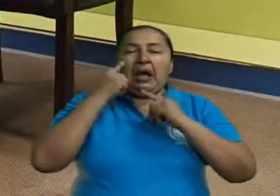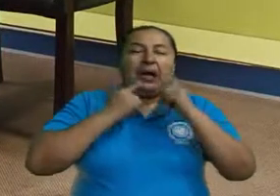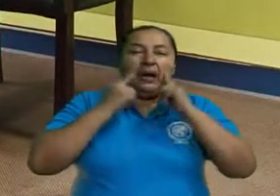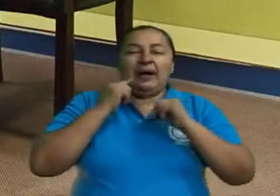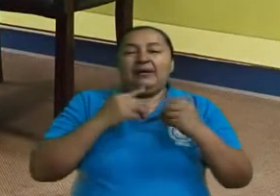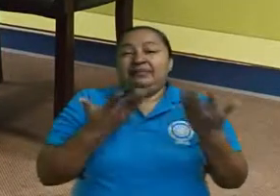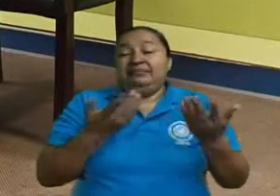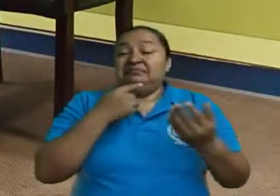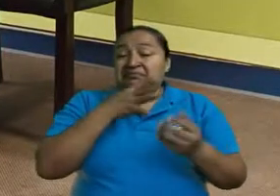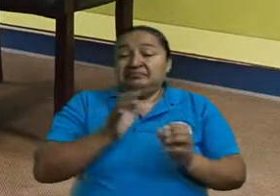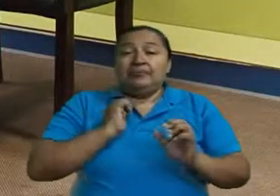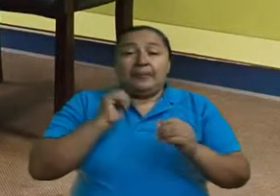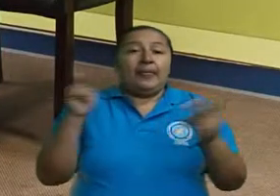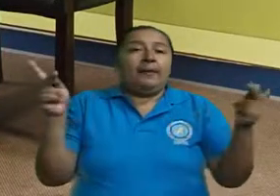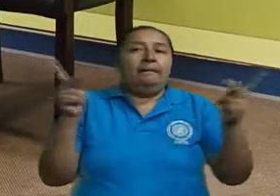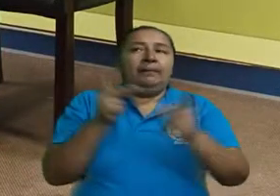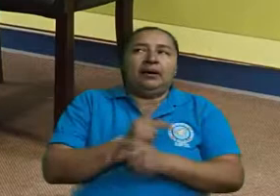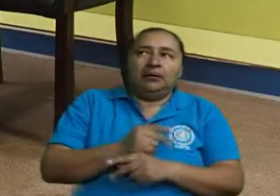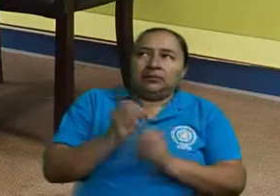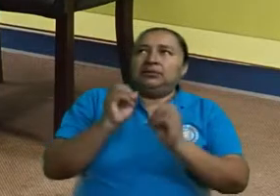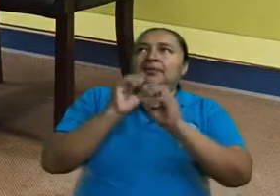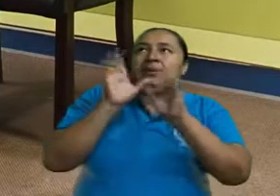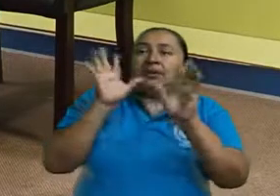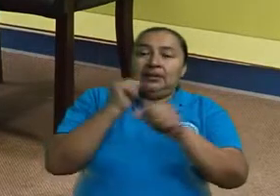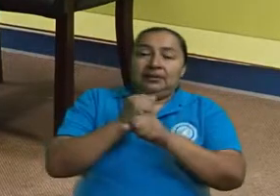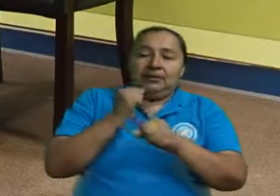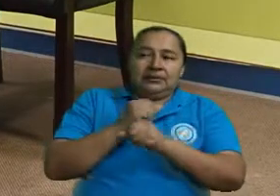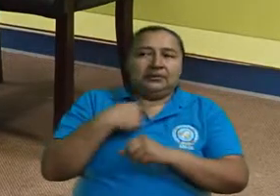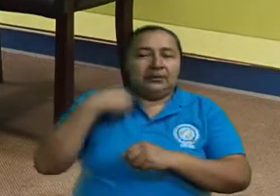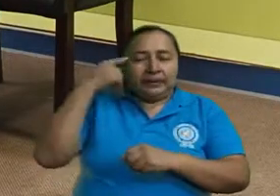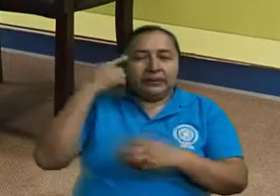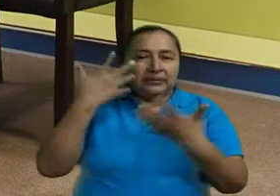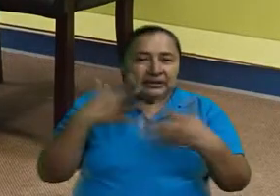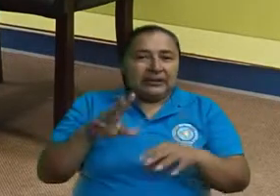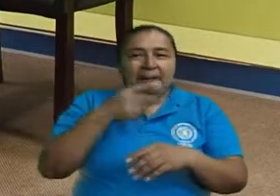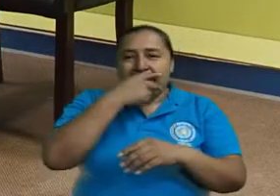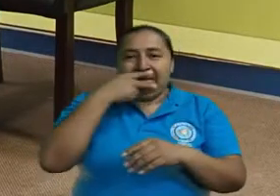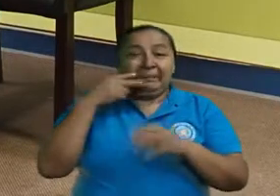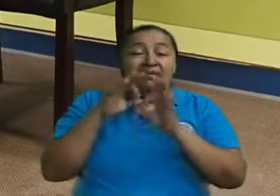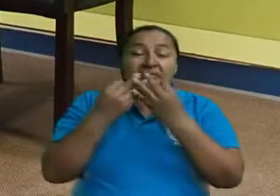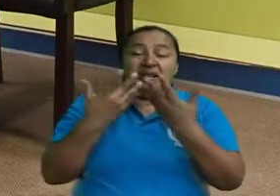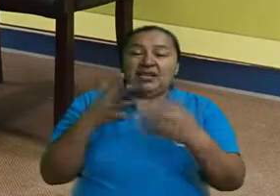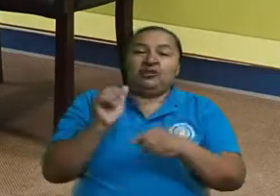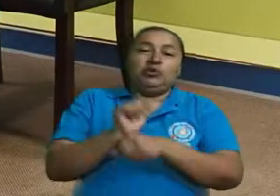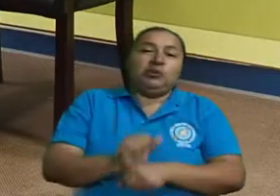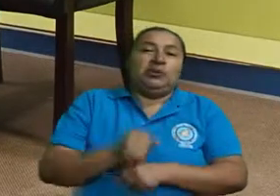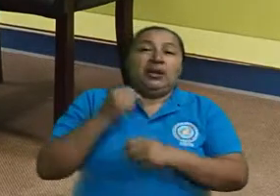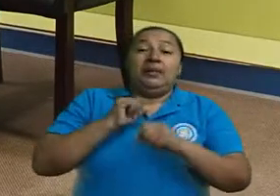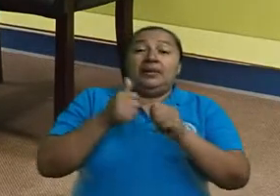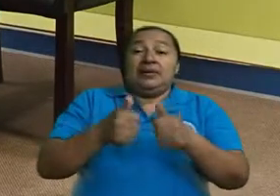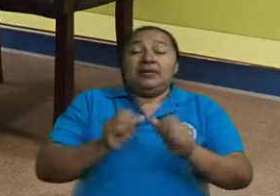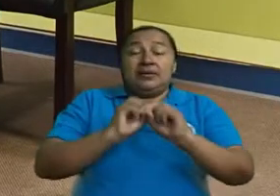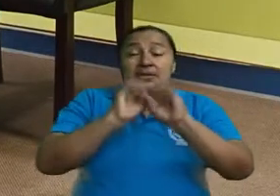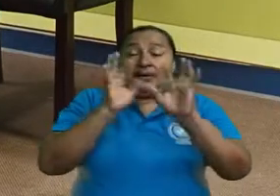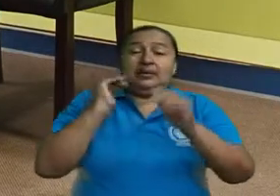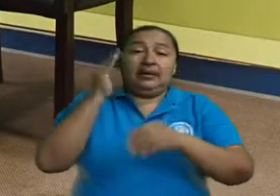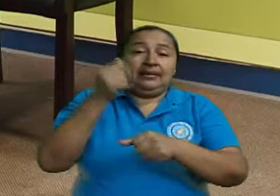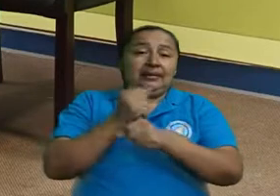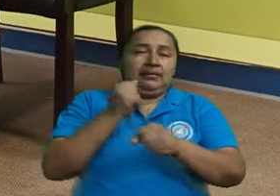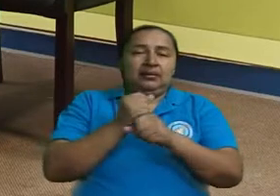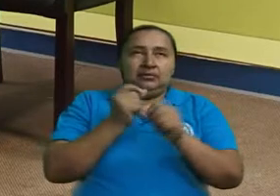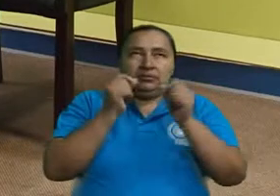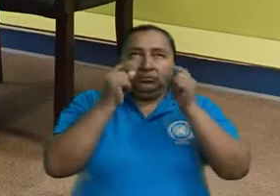trabajando y van a trabajar al día siguiente. Exactamente. Yo creo que eso nos ha pasado a todos los que hemos sido padres de familia, ¿no? Sí. Y ya sabemos que tenemos que